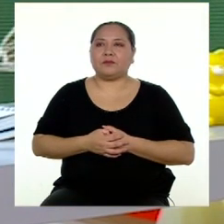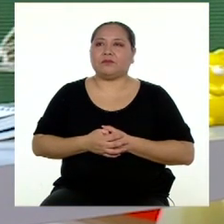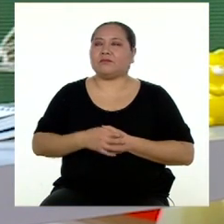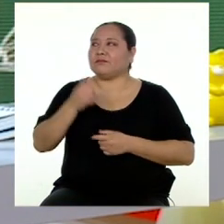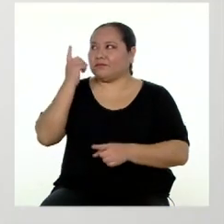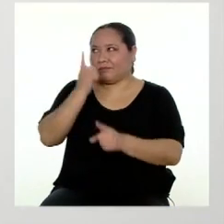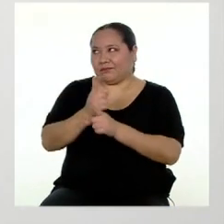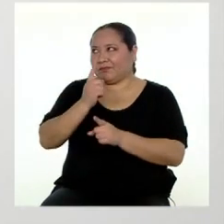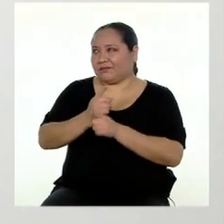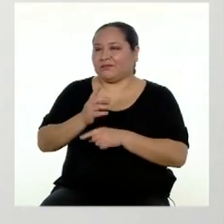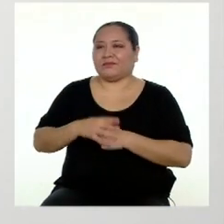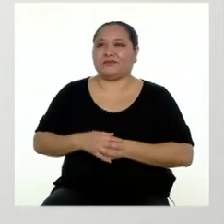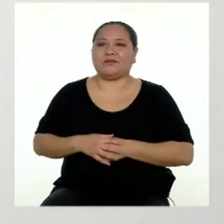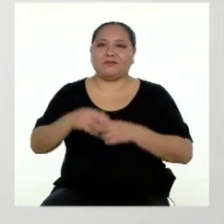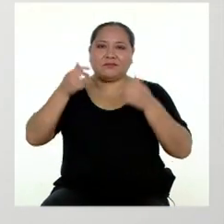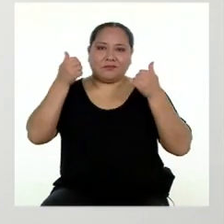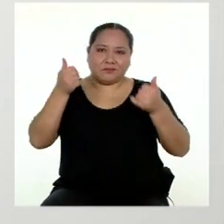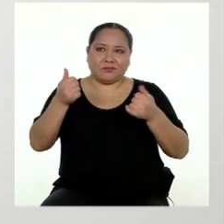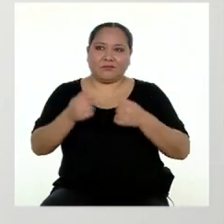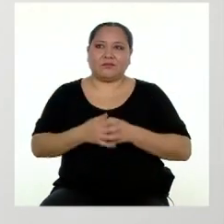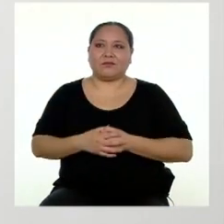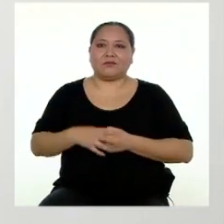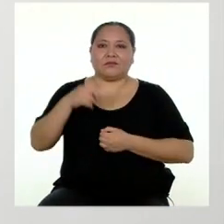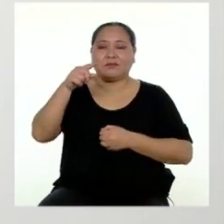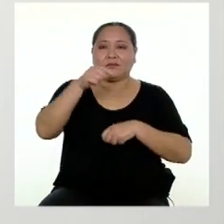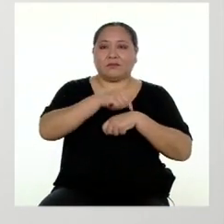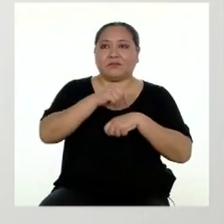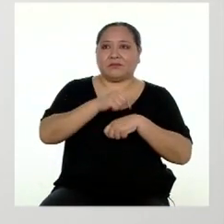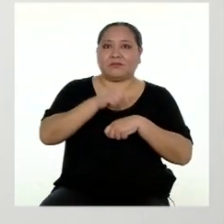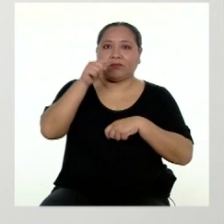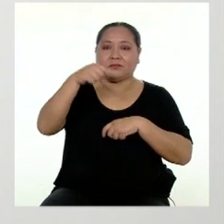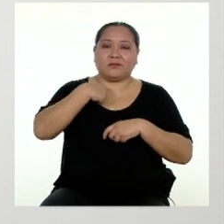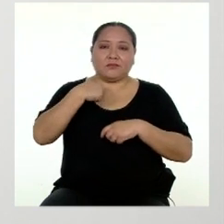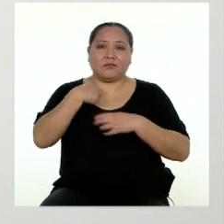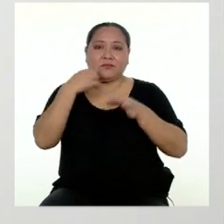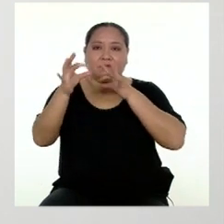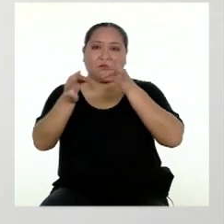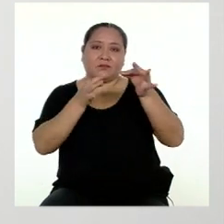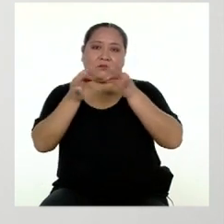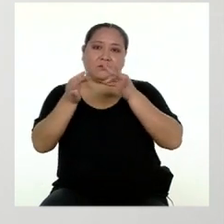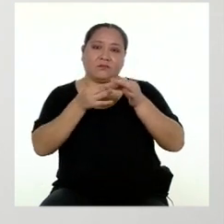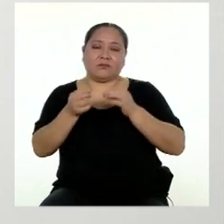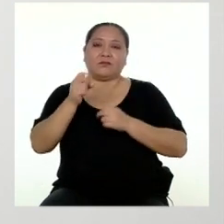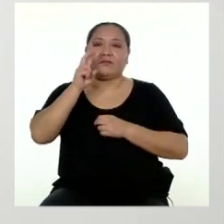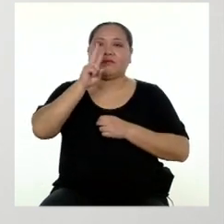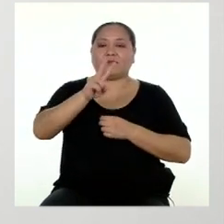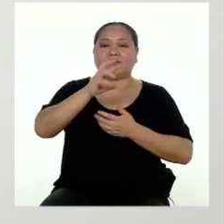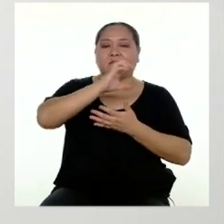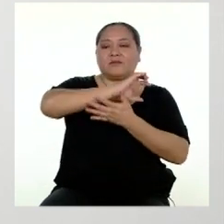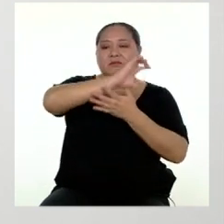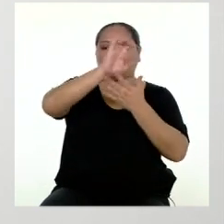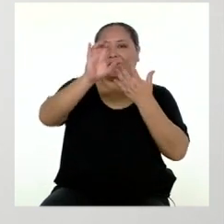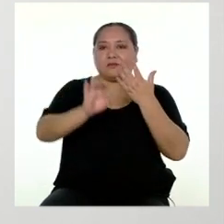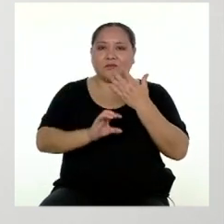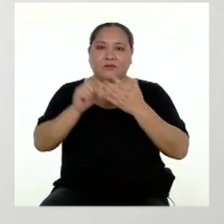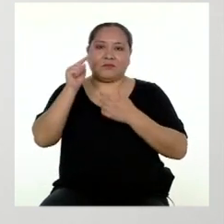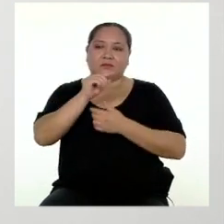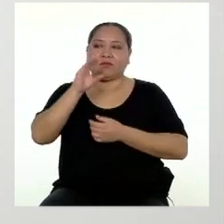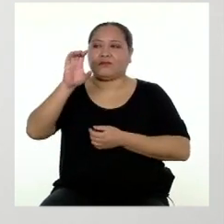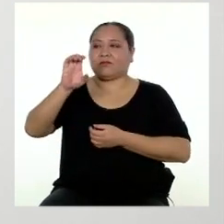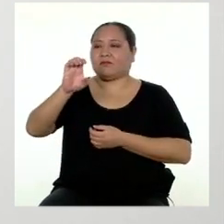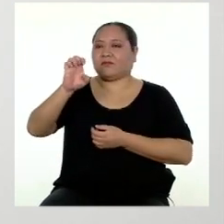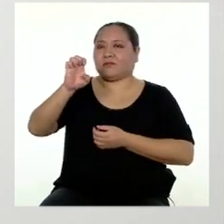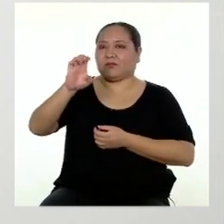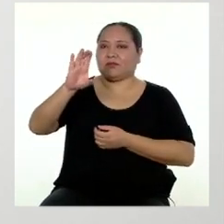Así es, profesora. Muy bien. Es momento de que te explique las dos primeras propiedades de las ecuaciones e